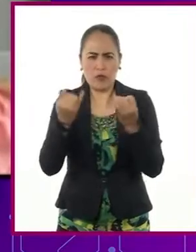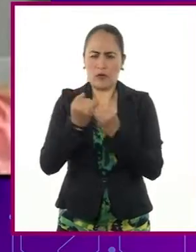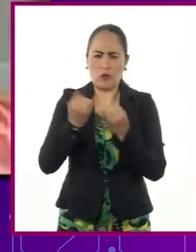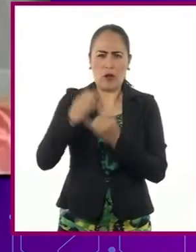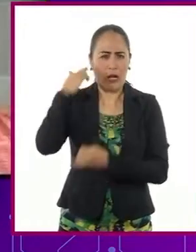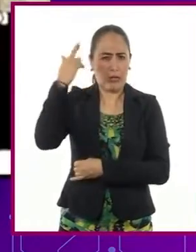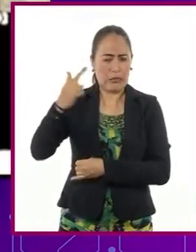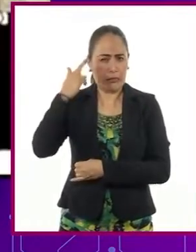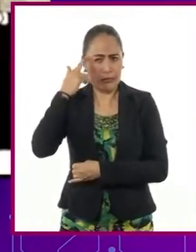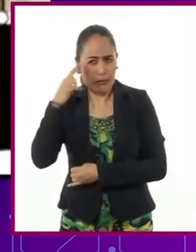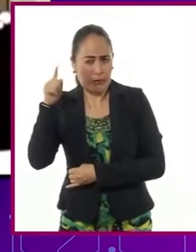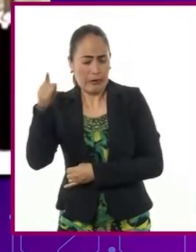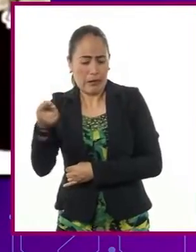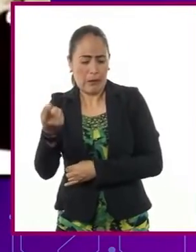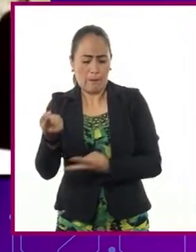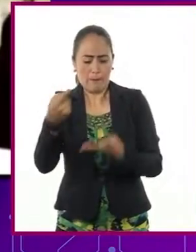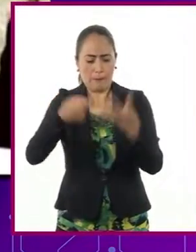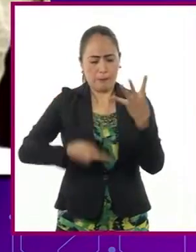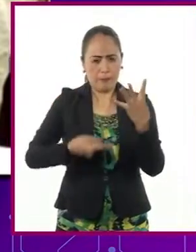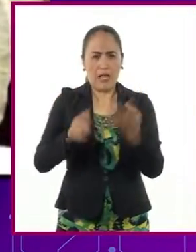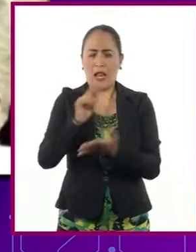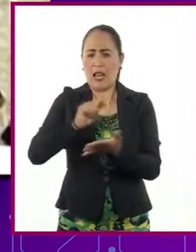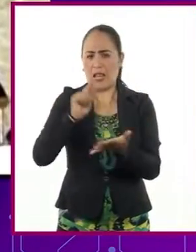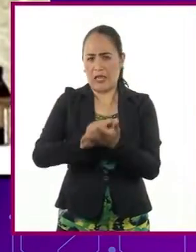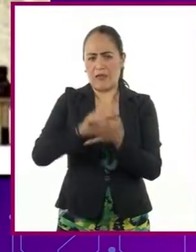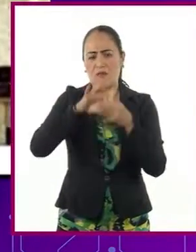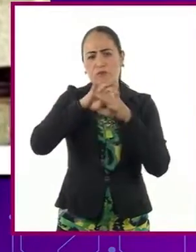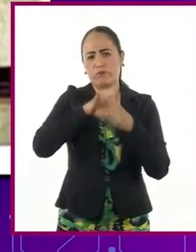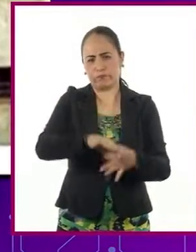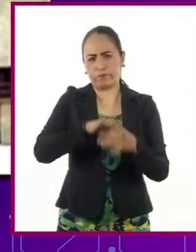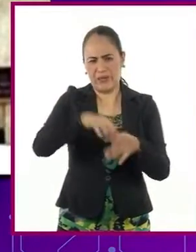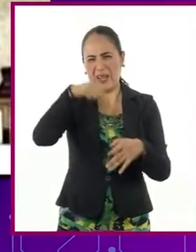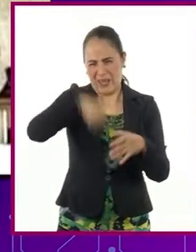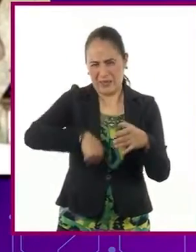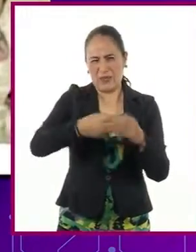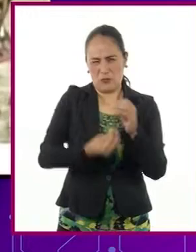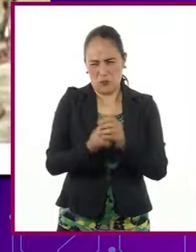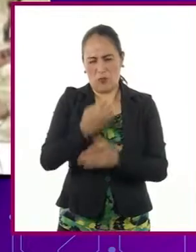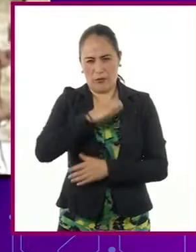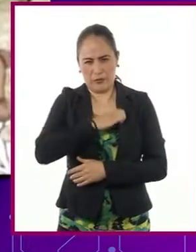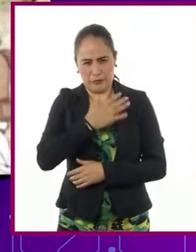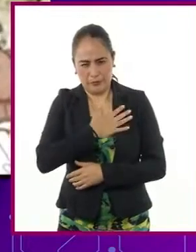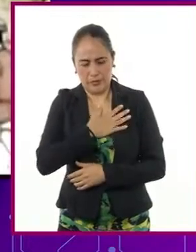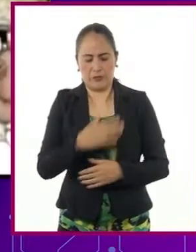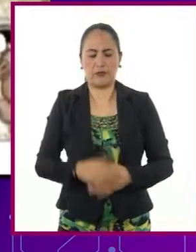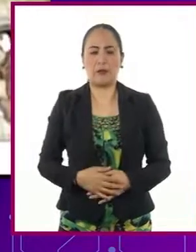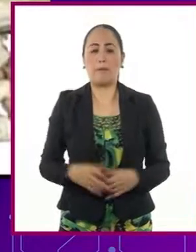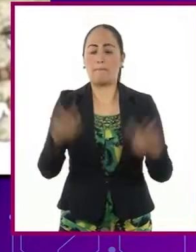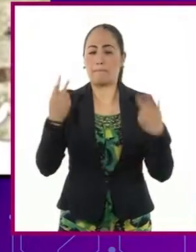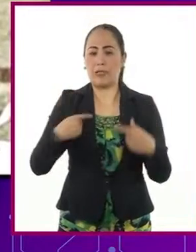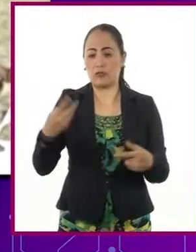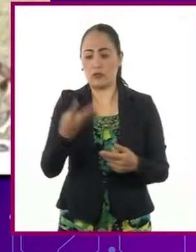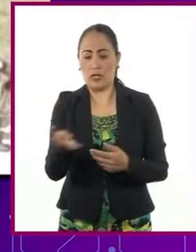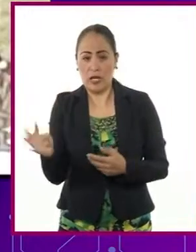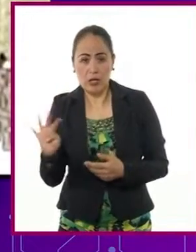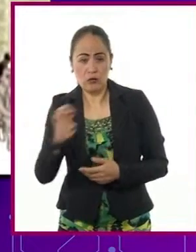fuera organizado según las leyes. Los conquistadores esperaban ser nuevos señores, vivir